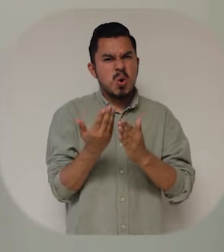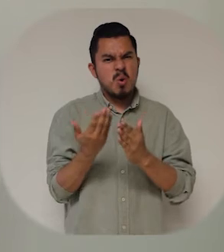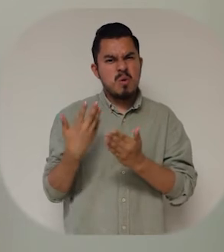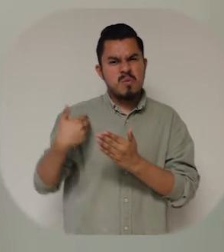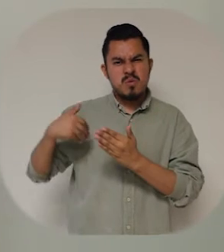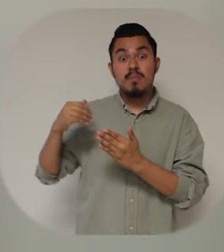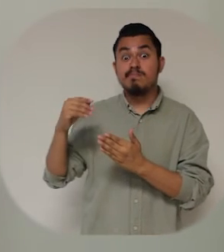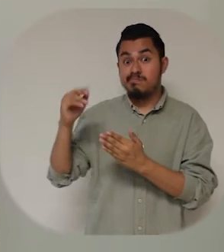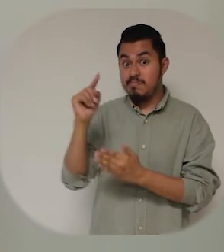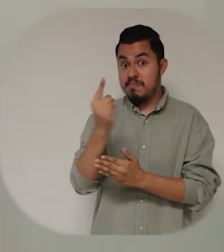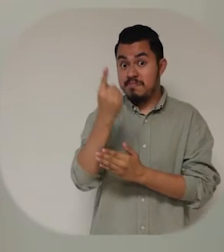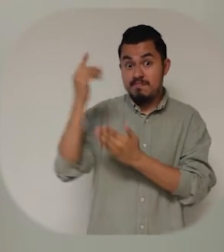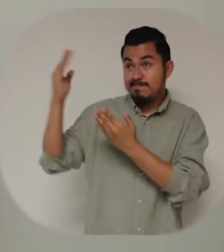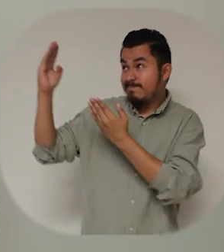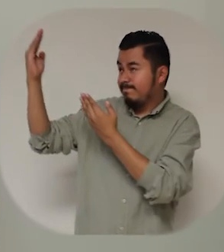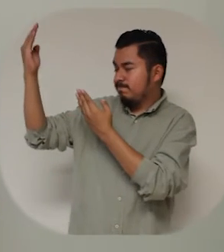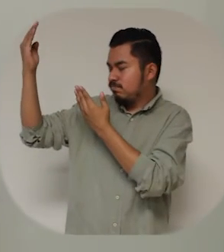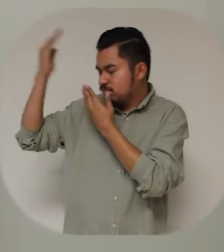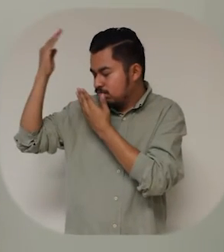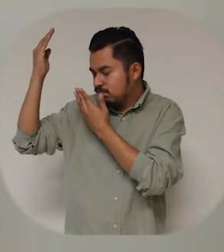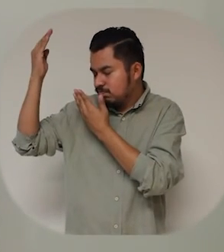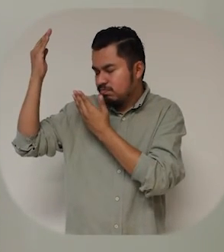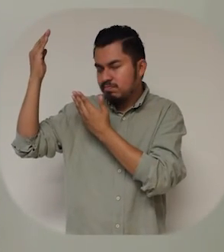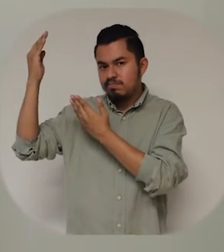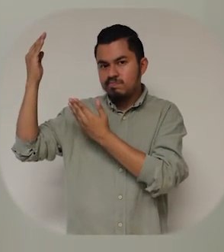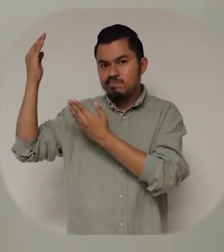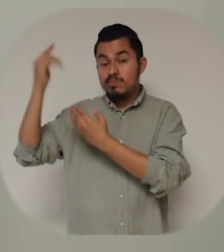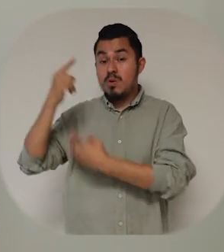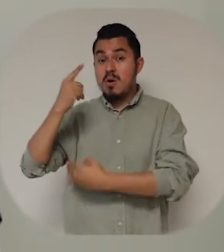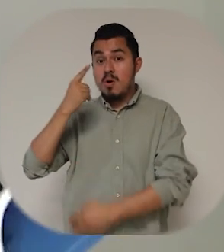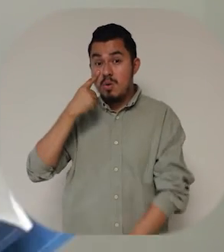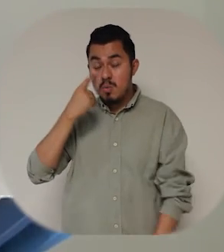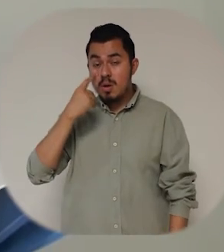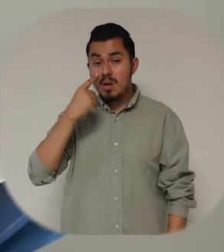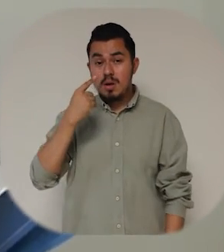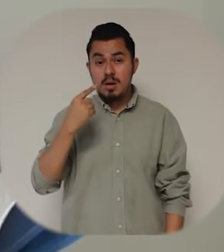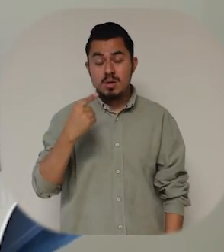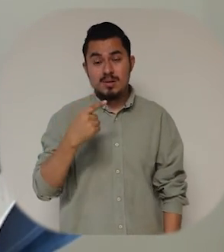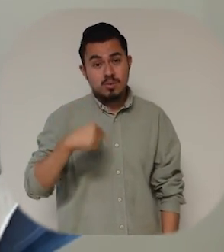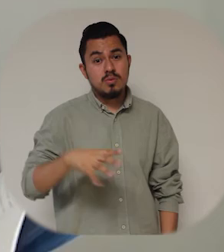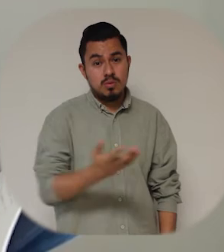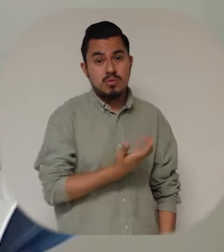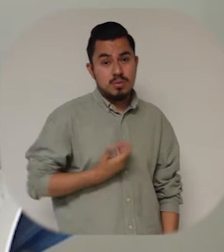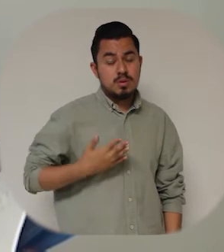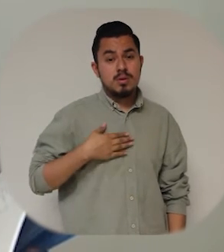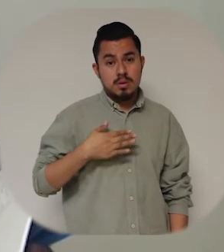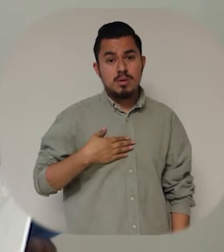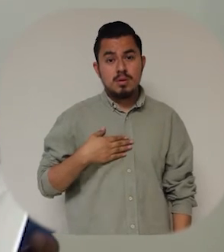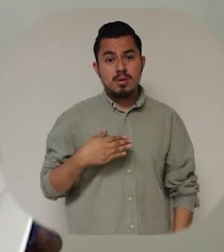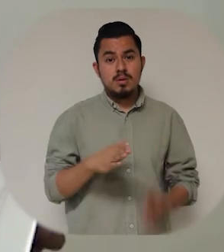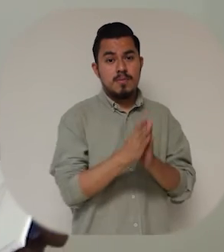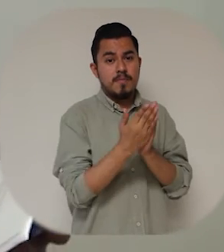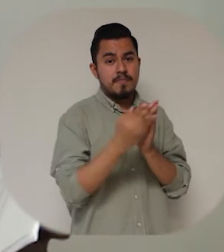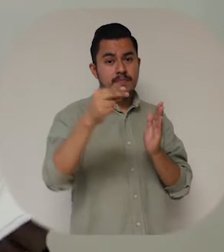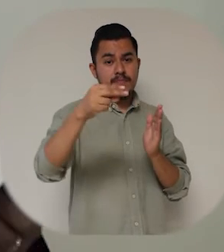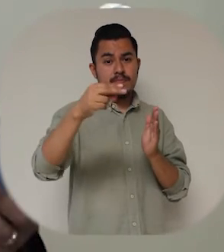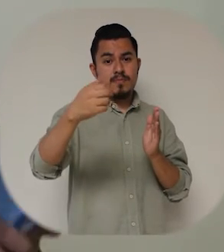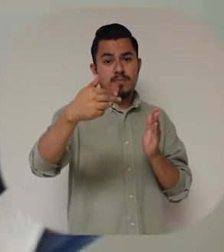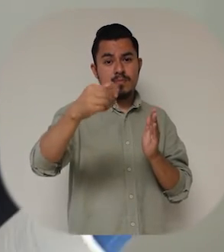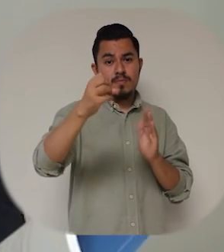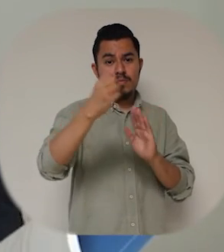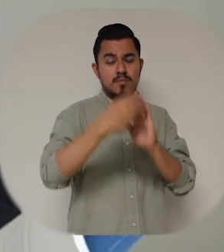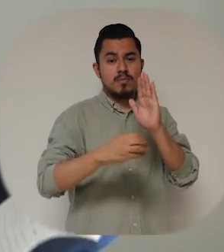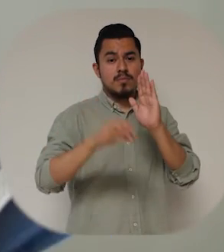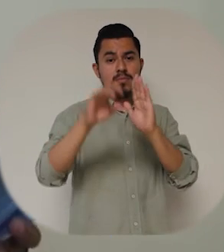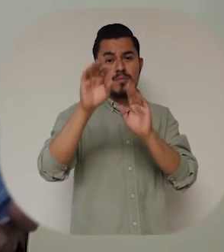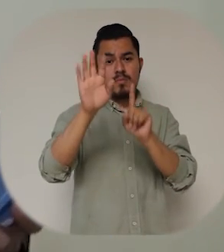de hacerlo con temor y temblor. Esto es algo que debe de ocurrir con nuestras vidas. En Hechos 6:7, y crecía la